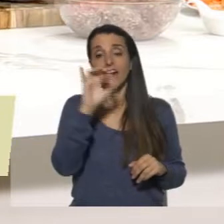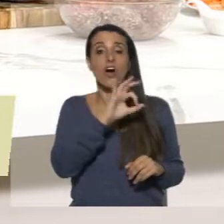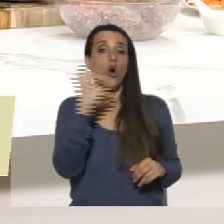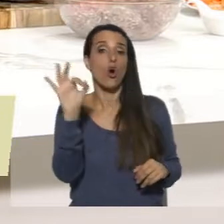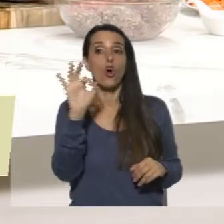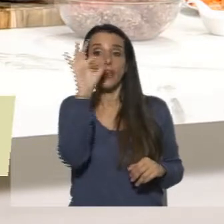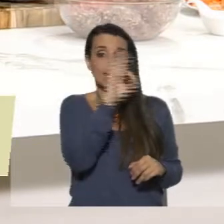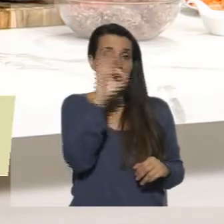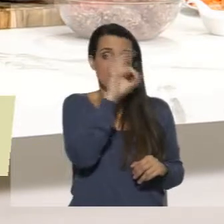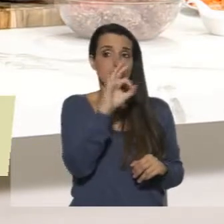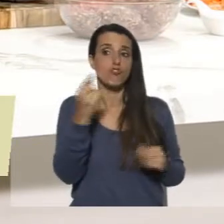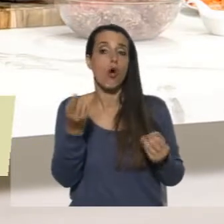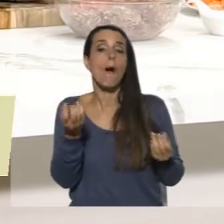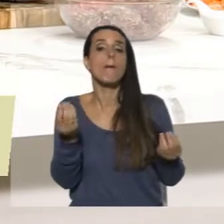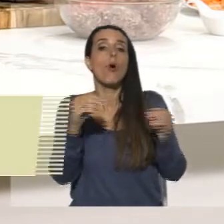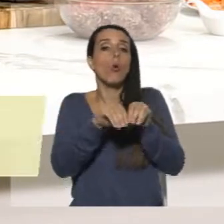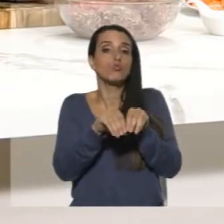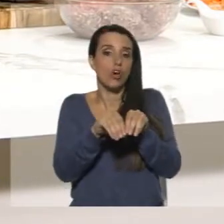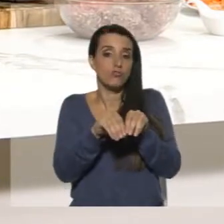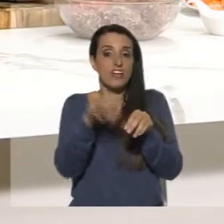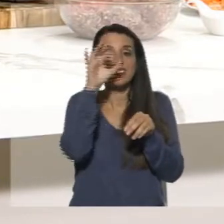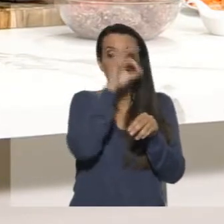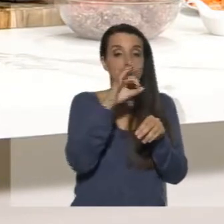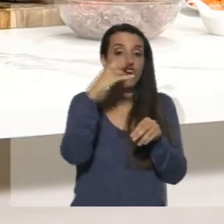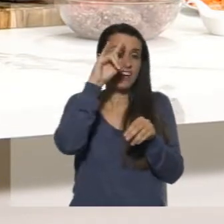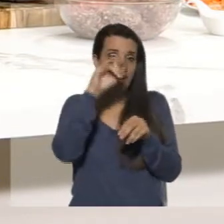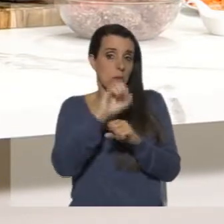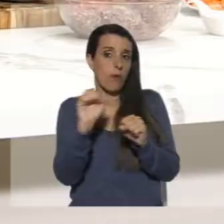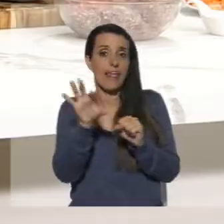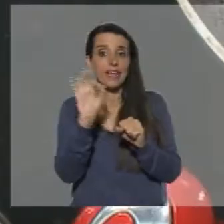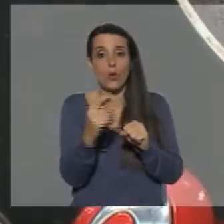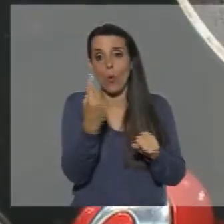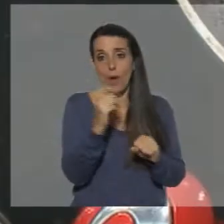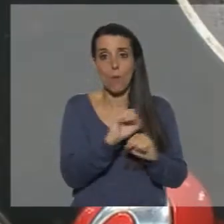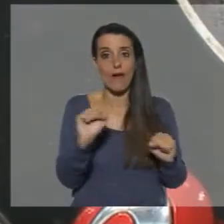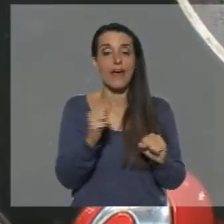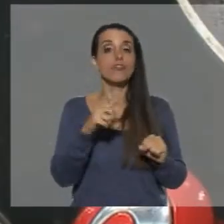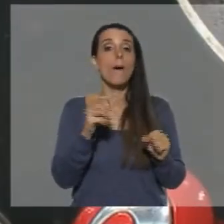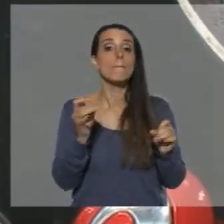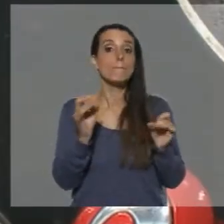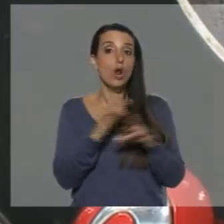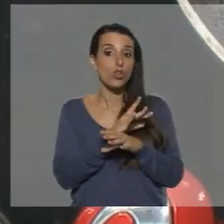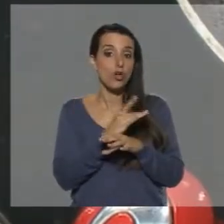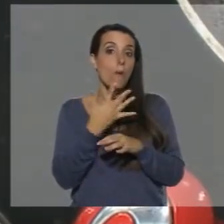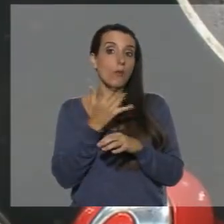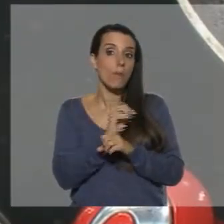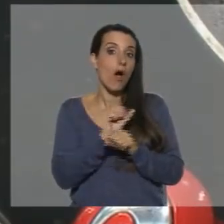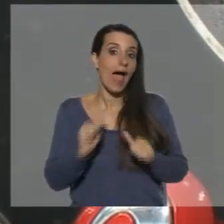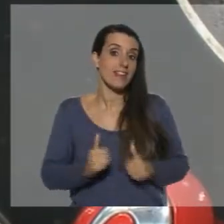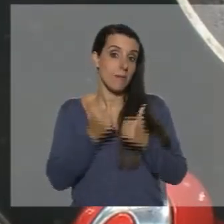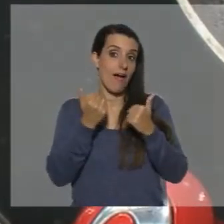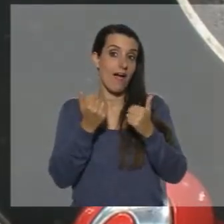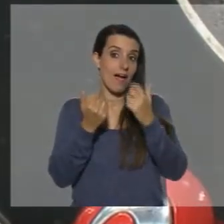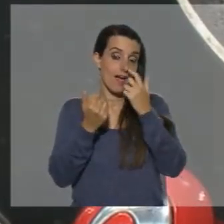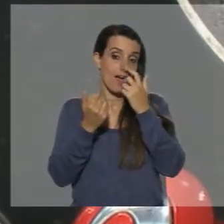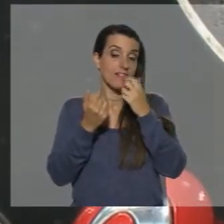de cerdo. Nosotros hicimos mezcla, pero podrían hacerlo solo de una. O sea, eso una vez que esté pronto ahí. Si te animás a procesar un poco